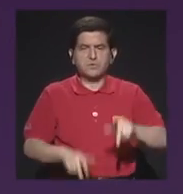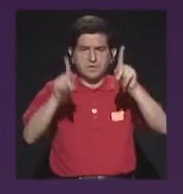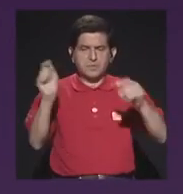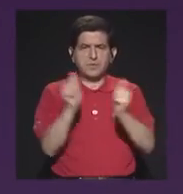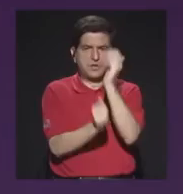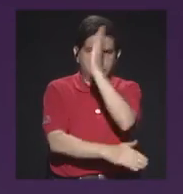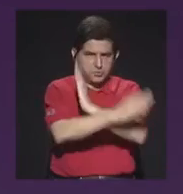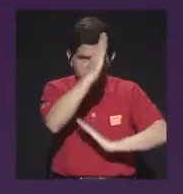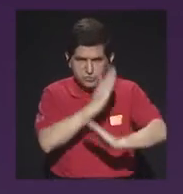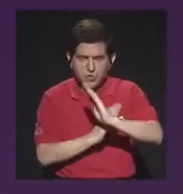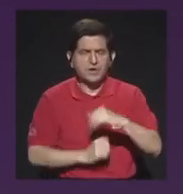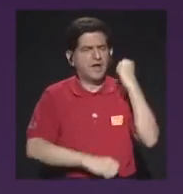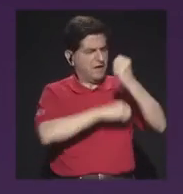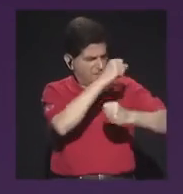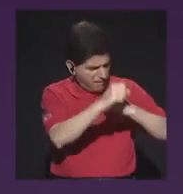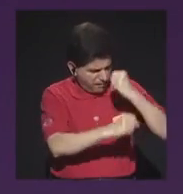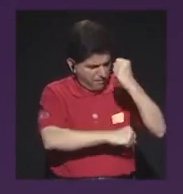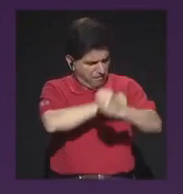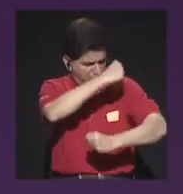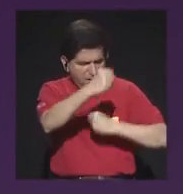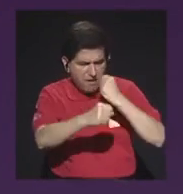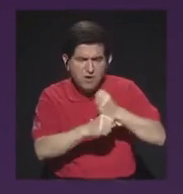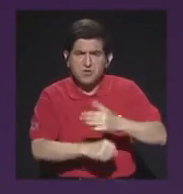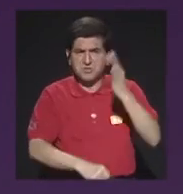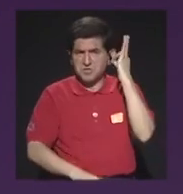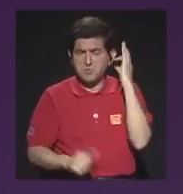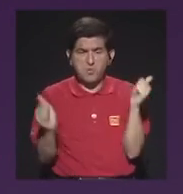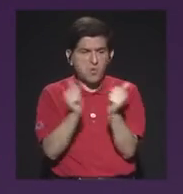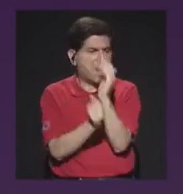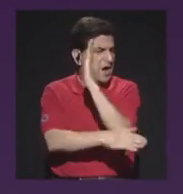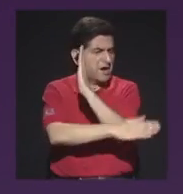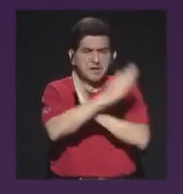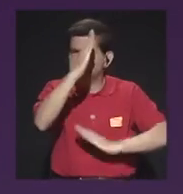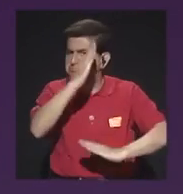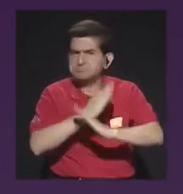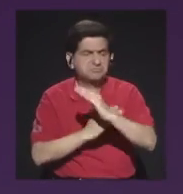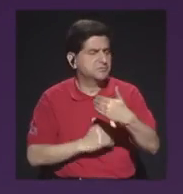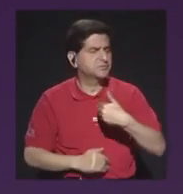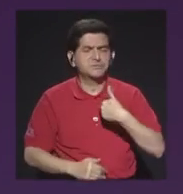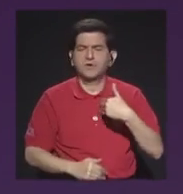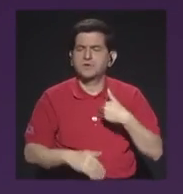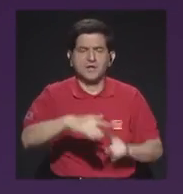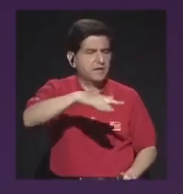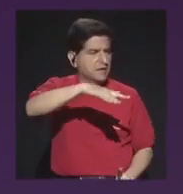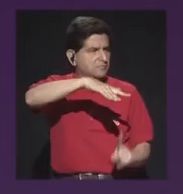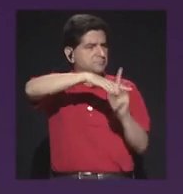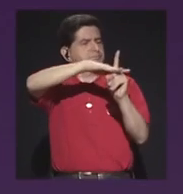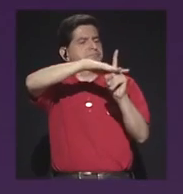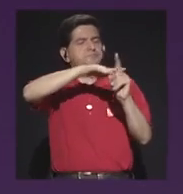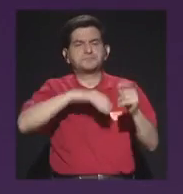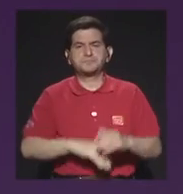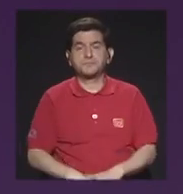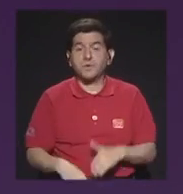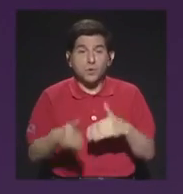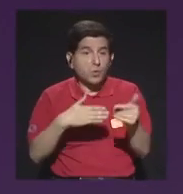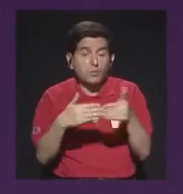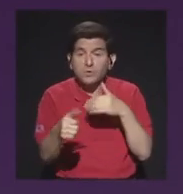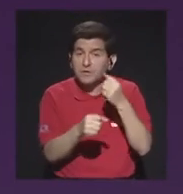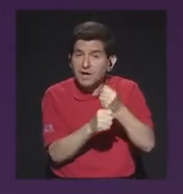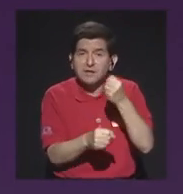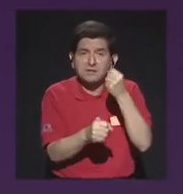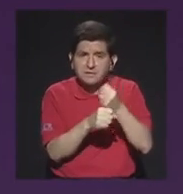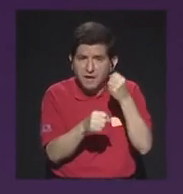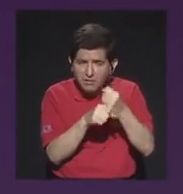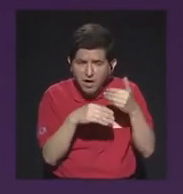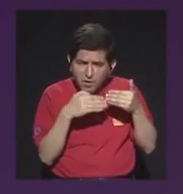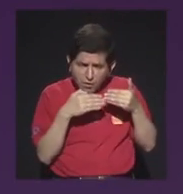donde ya eran décadas de décadas y aún las mujeres con discapacidad no lográbamos visibilizarnos, a pesar del trabajo que hemos